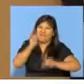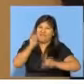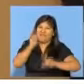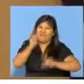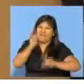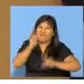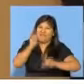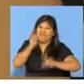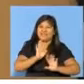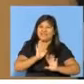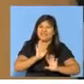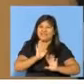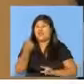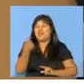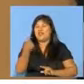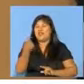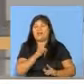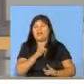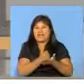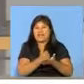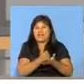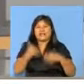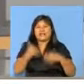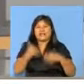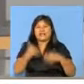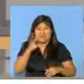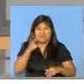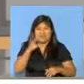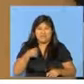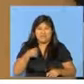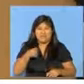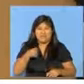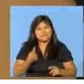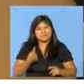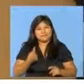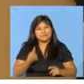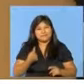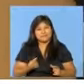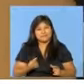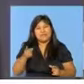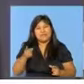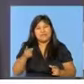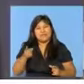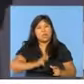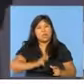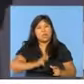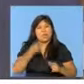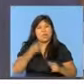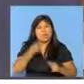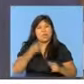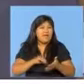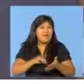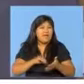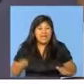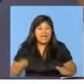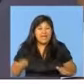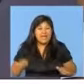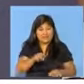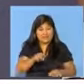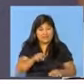profesor galián que más puede aportar que esto se enmarca en una actividad educativa que está relacionada con las prácticas